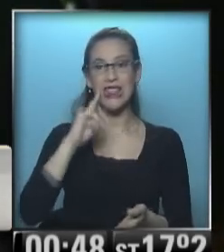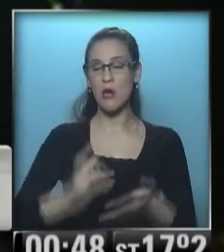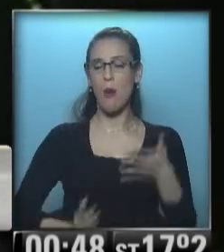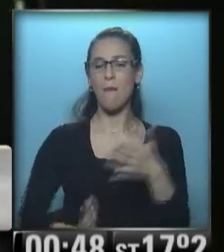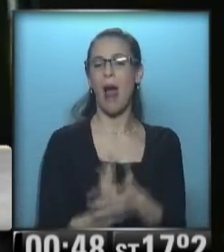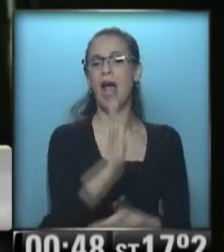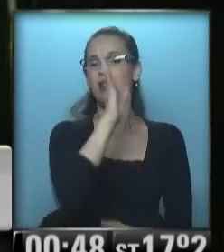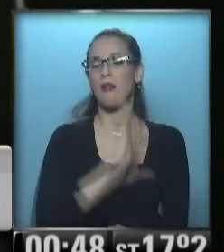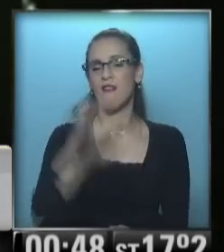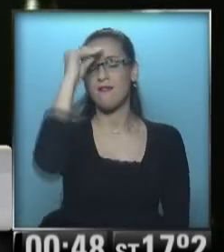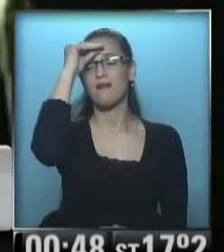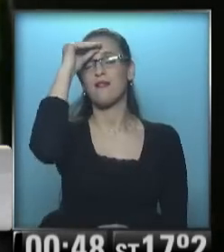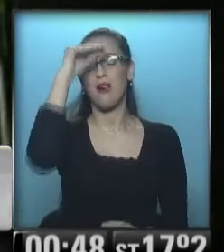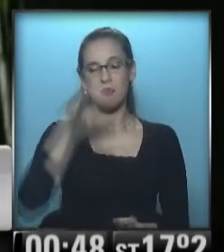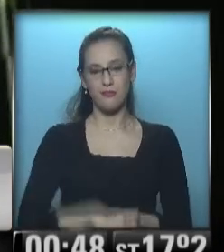Cruza el amor,